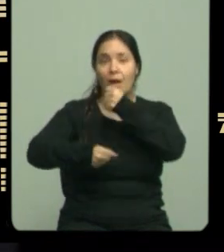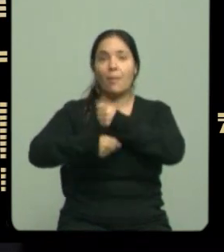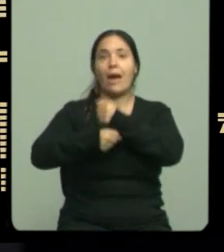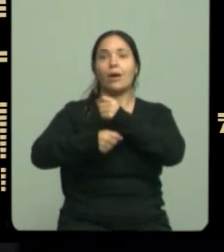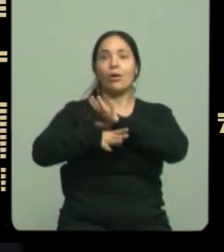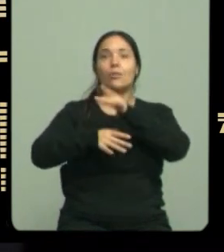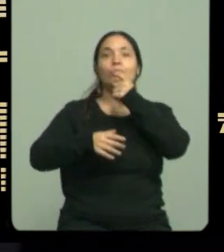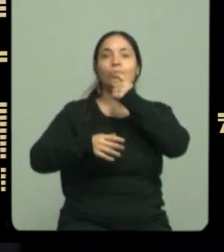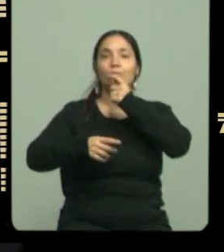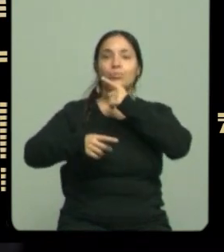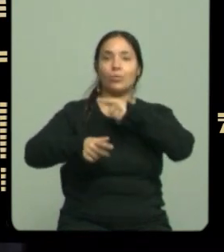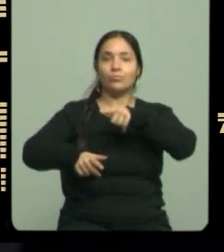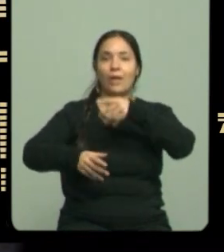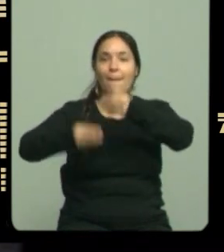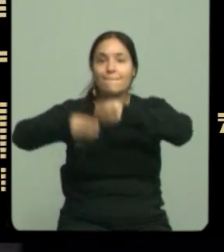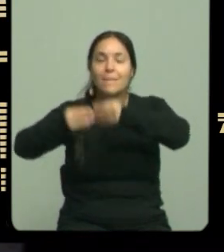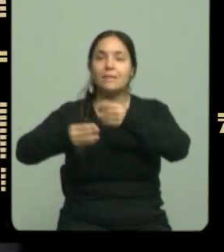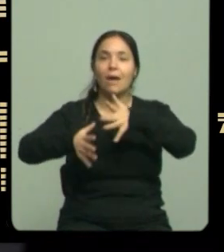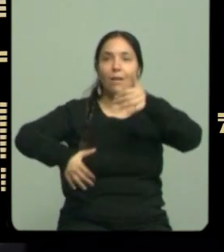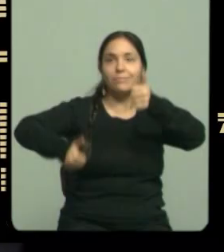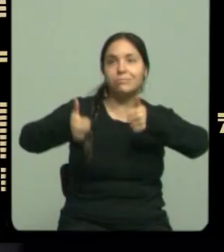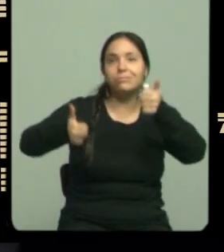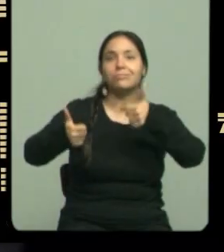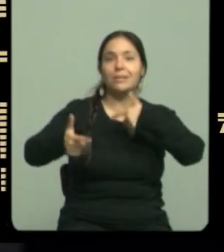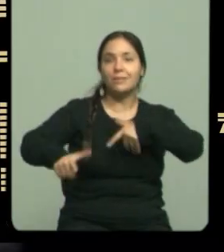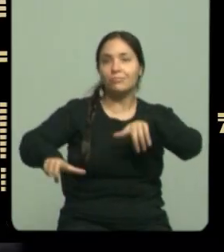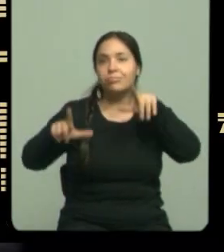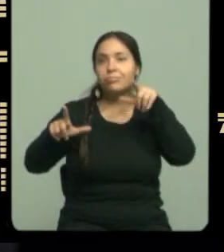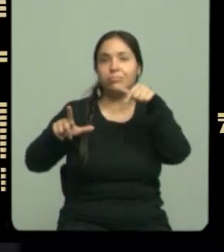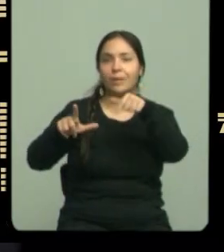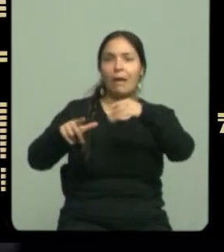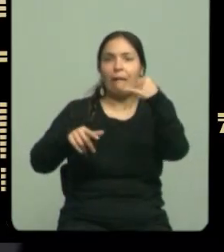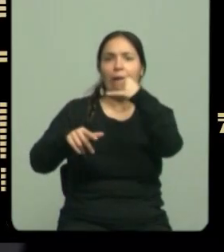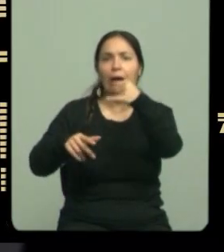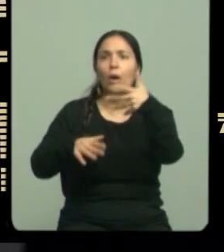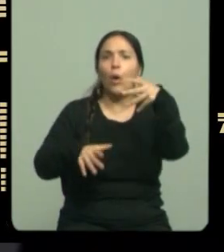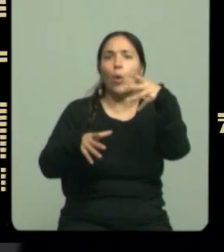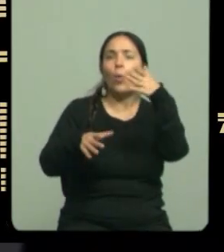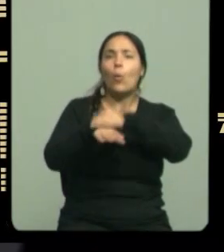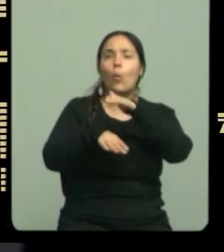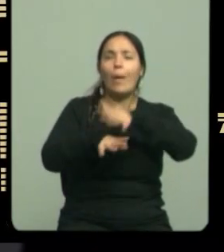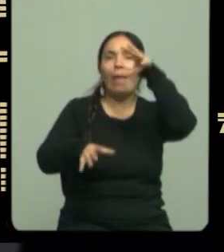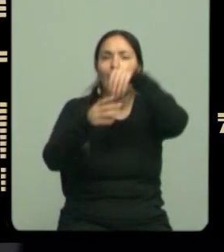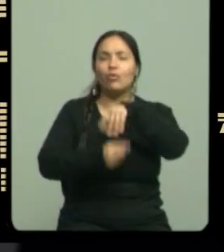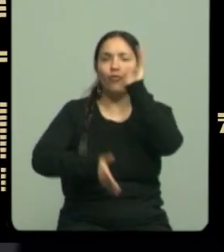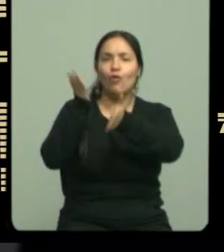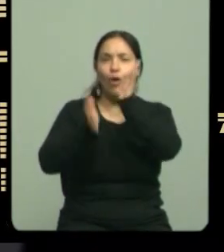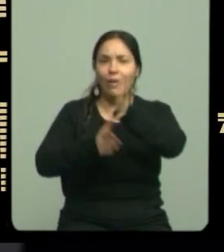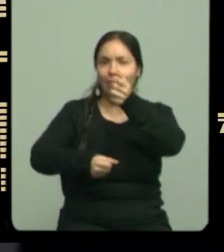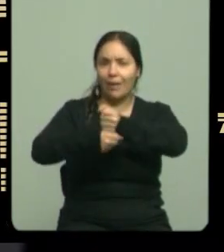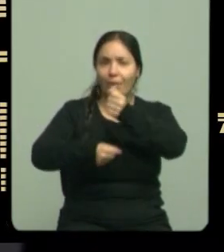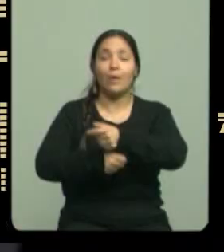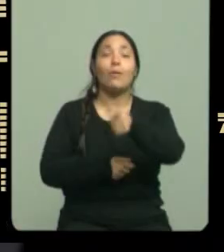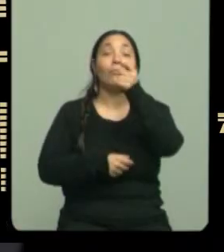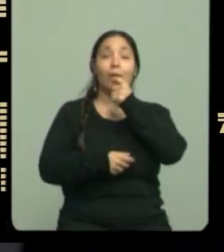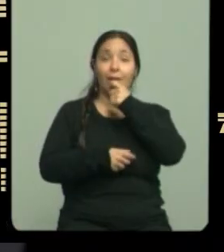competitividad, la imagen y la sostenibilidad de las empresas y organizaciones. Pero, ¿qué pasa cuando esa violencia